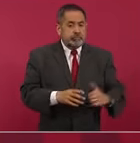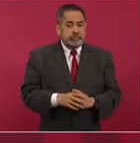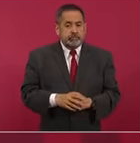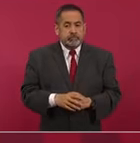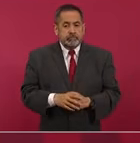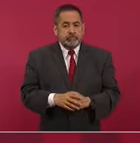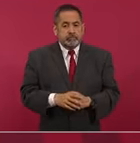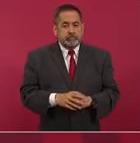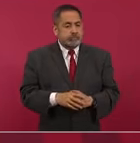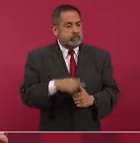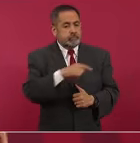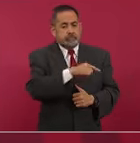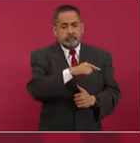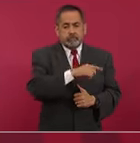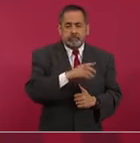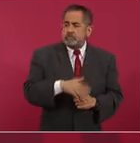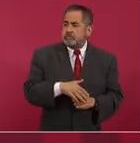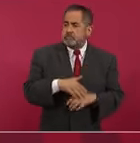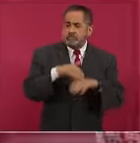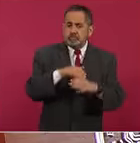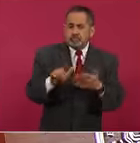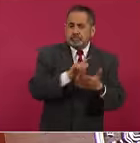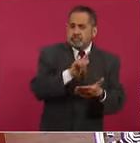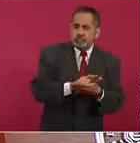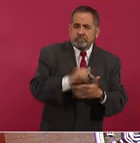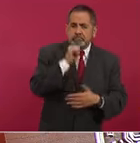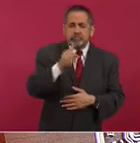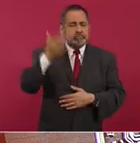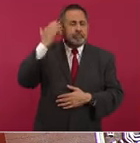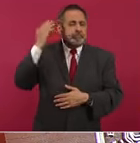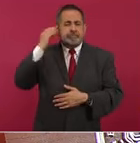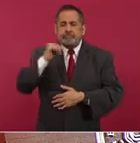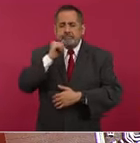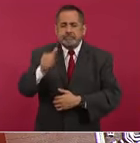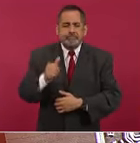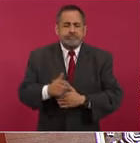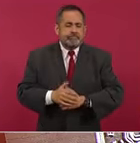con apego a la ley. Eso no existía.